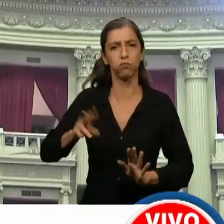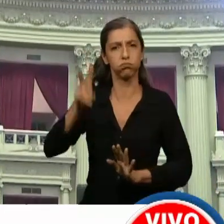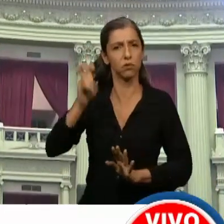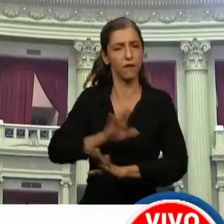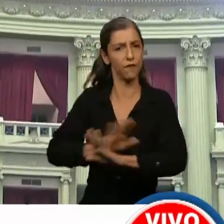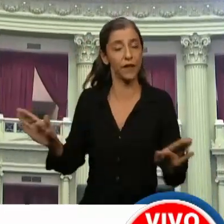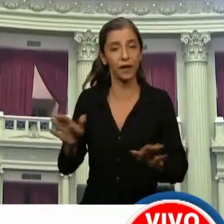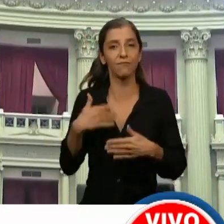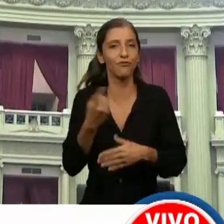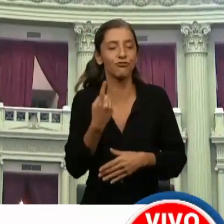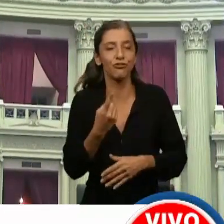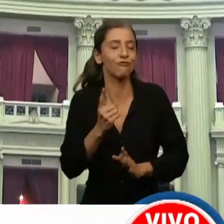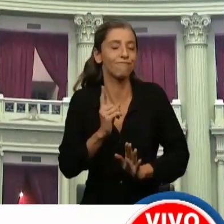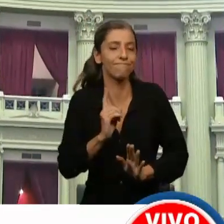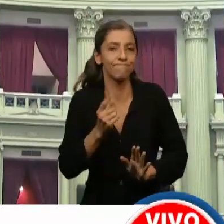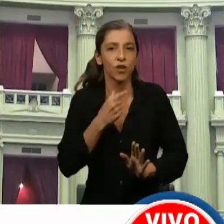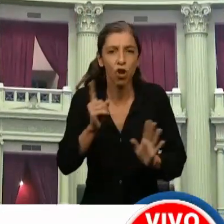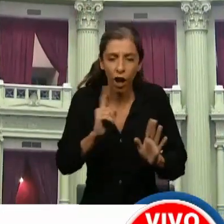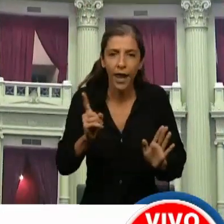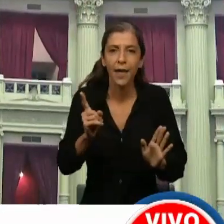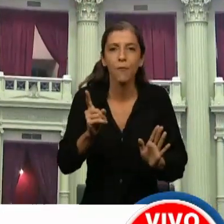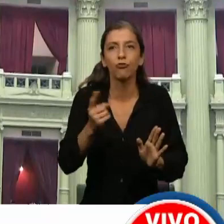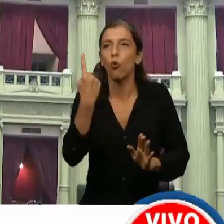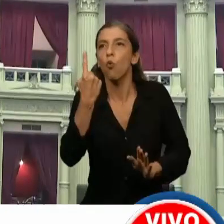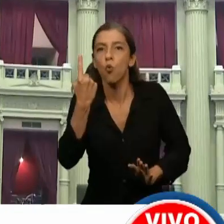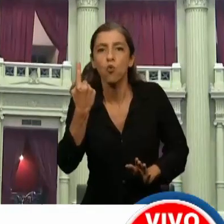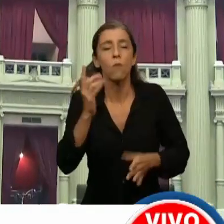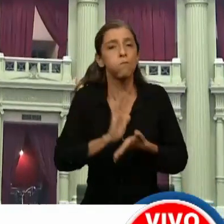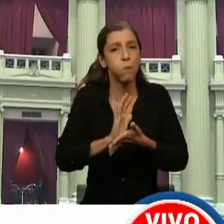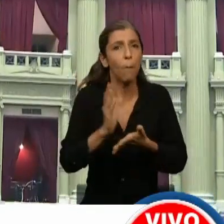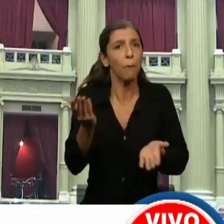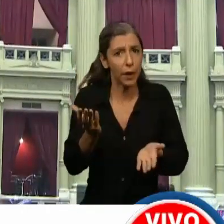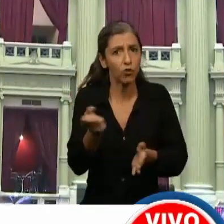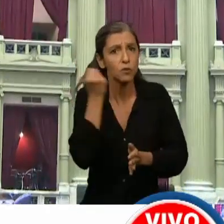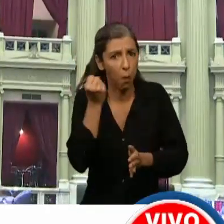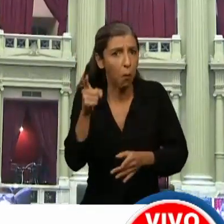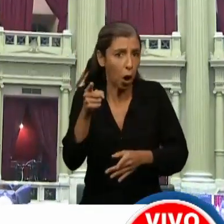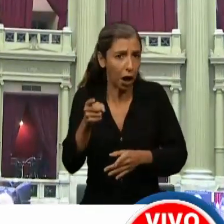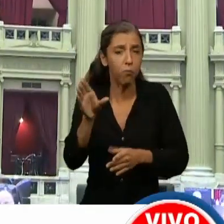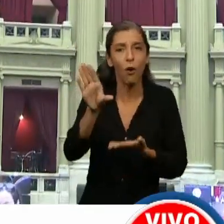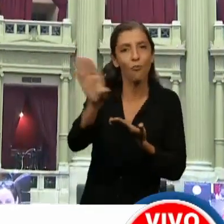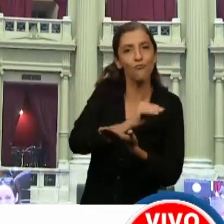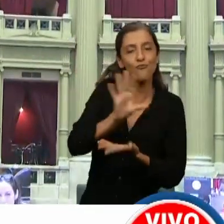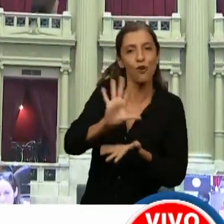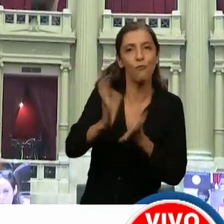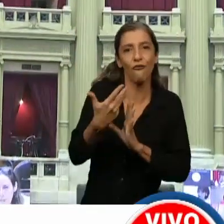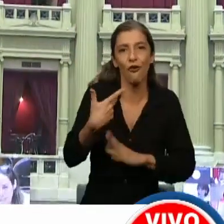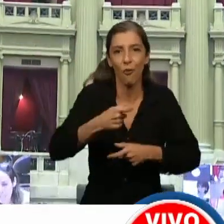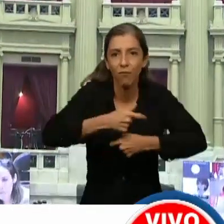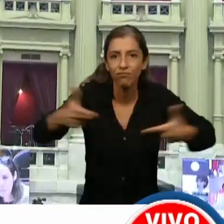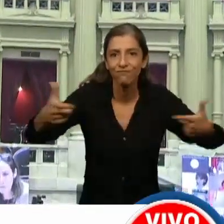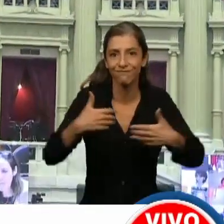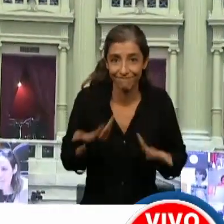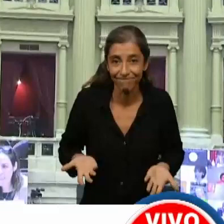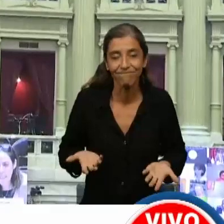prestigiosa. Y hagamos que la autoridad política empiece a enseñar en Argentina y enseñe que podemos y estamos dispuestos a empezar a cerrar